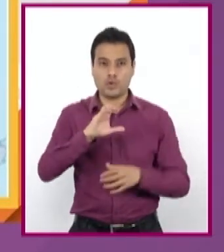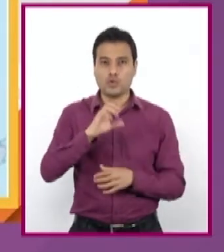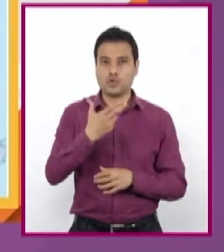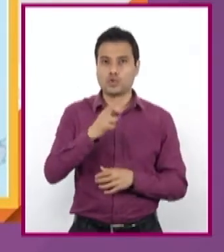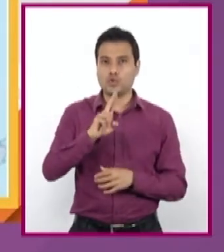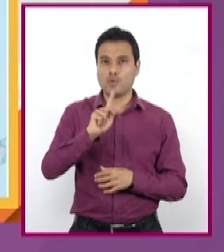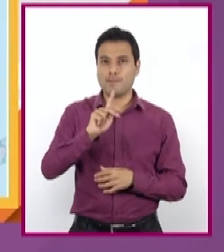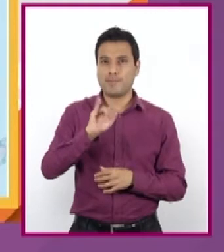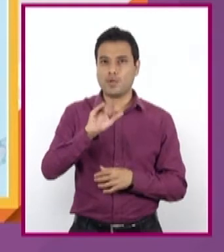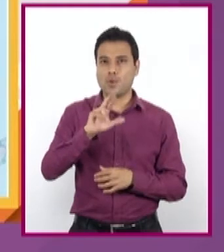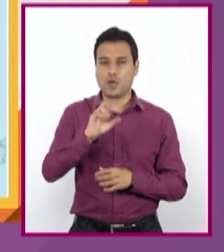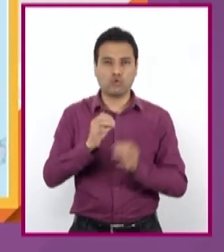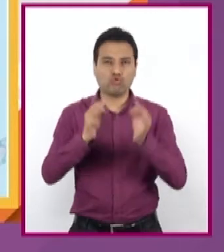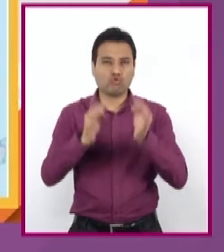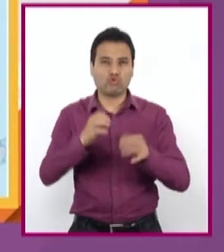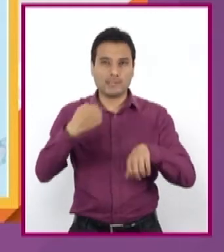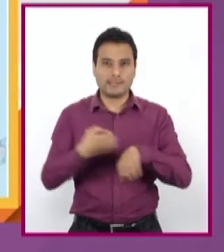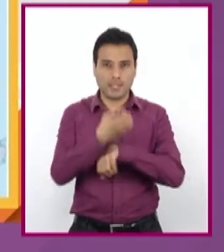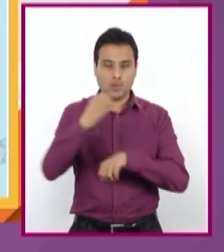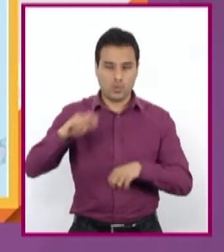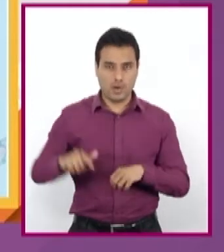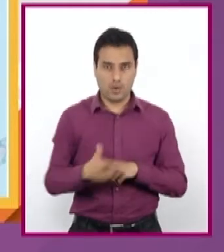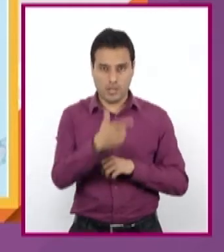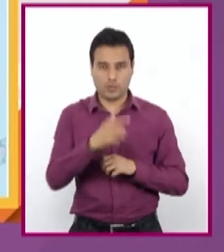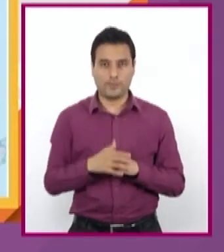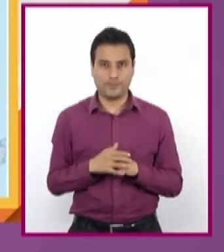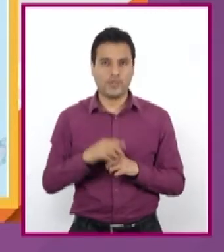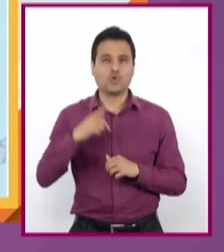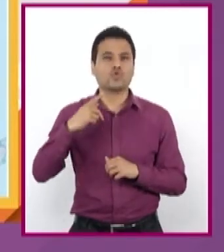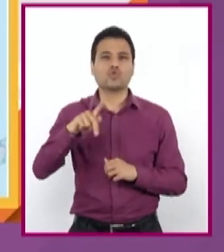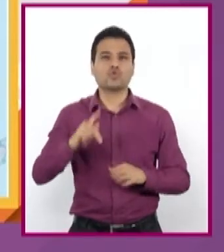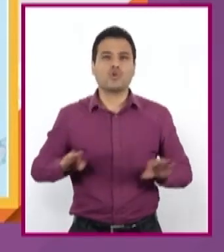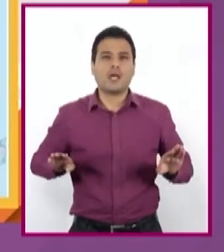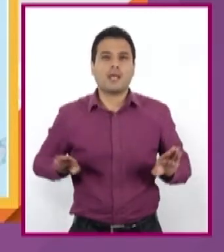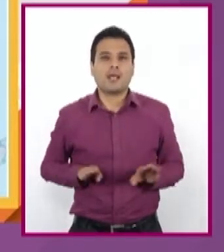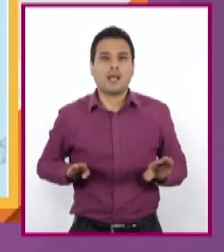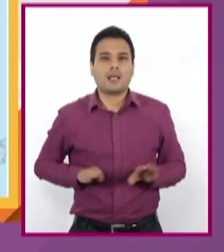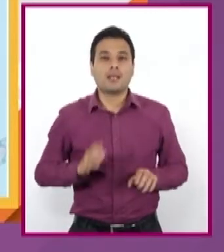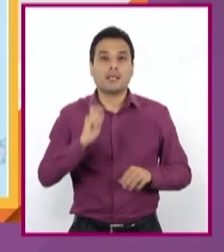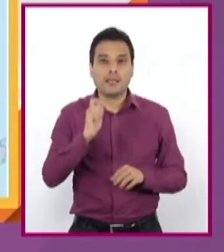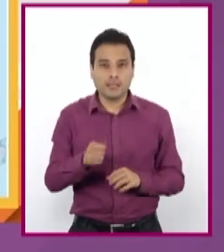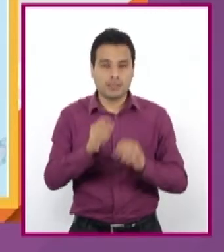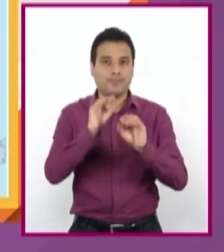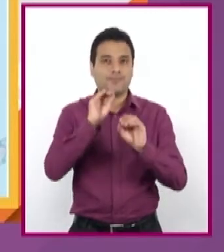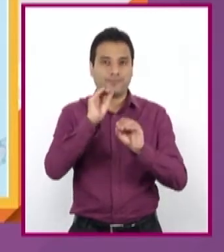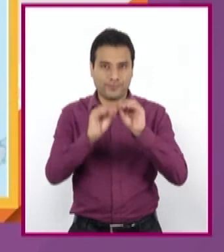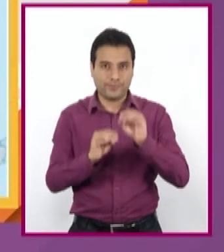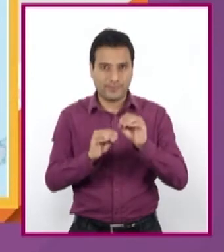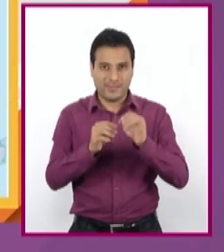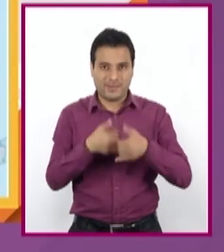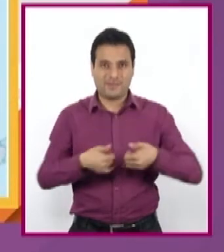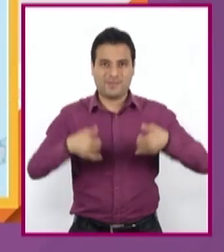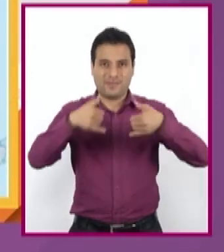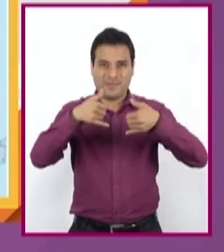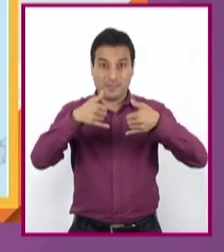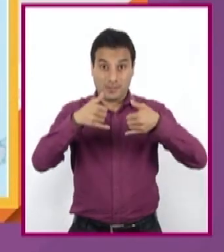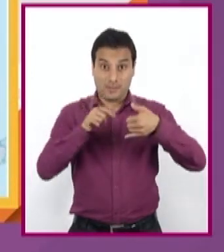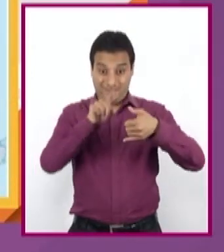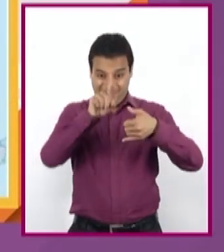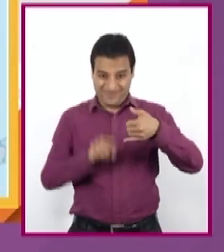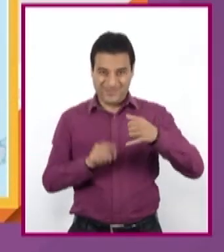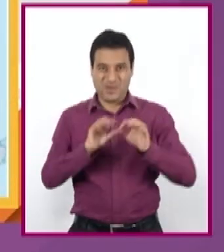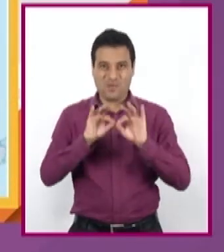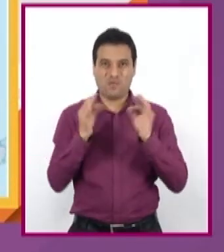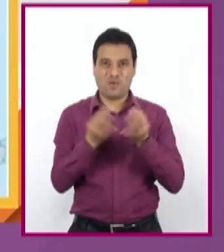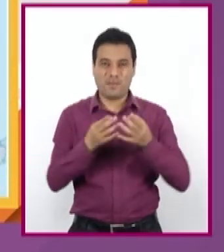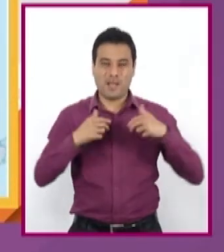se estableció en el actual estado de Guanajuato y tiene como principales rasgos la elaboración de vasijas en forma humana hechas